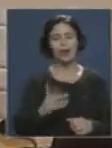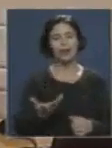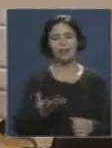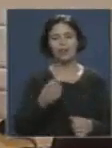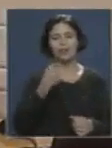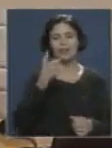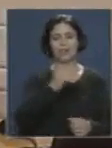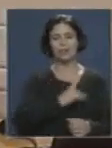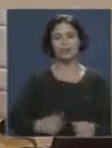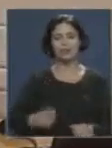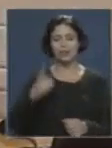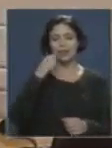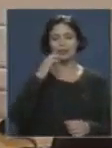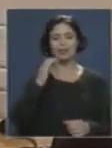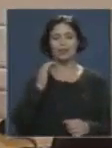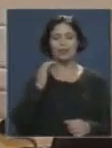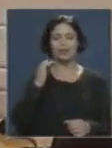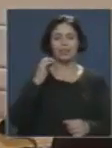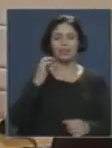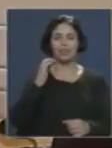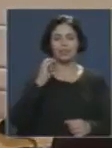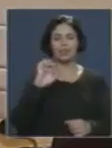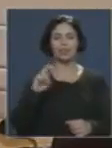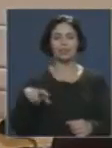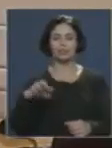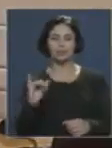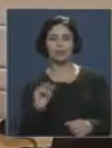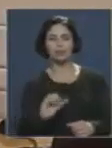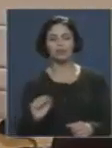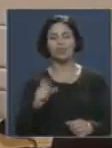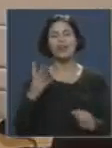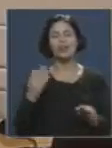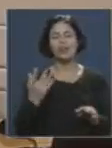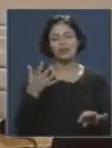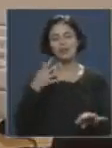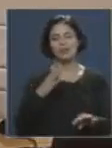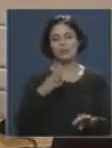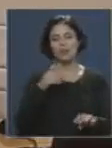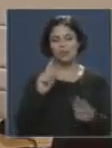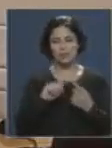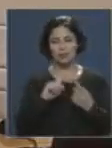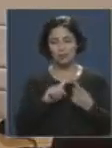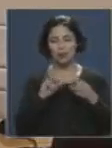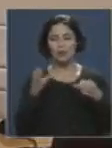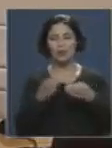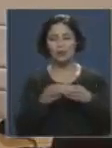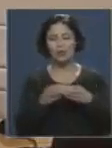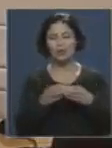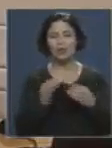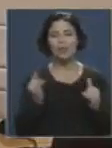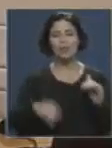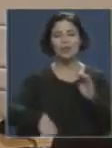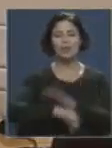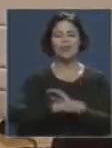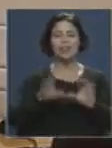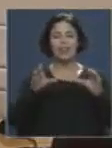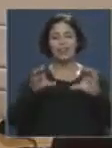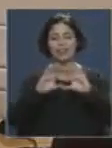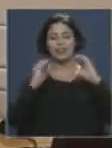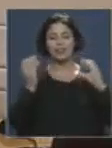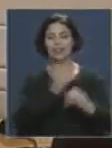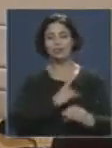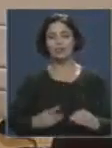Espinosa, formamos parte del Club Deportivo de la Cámara de Diputados, que jugamos todos los